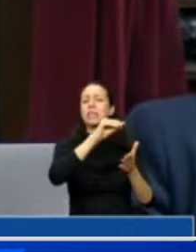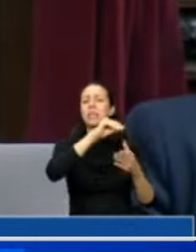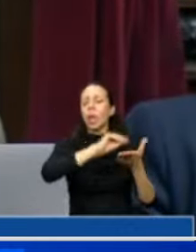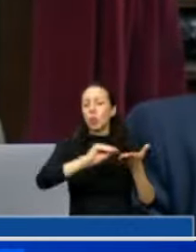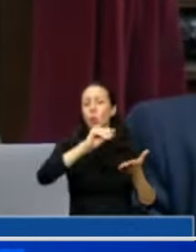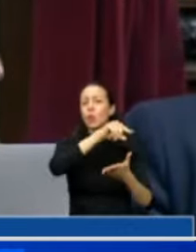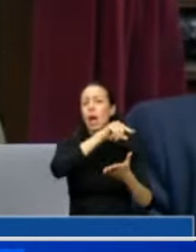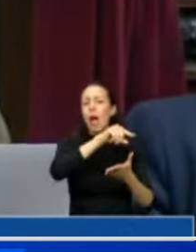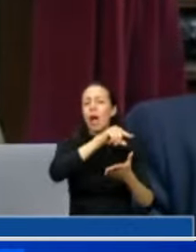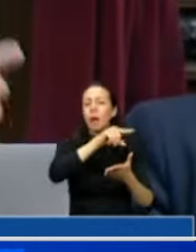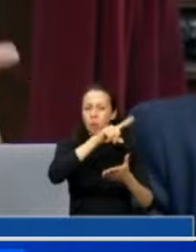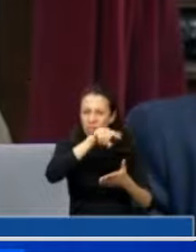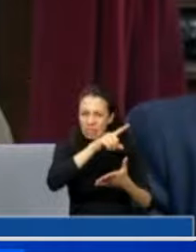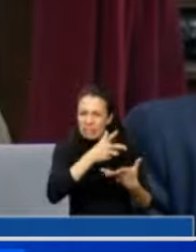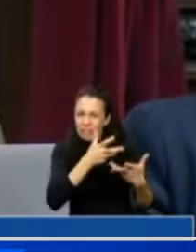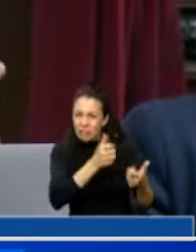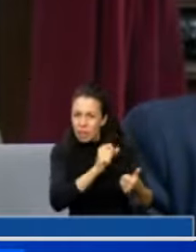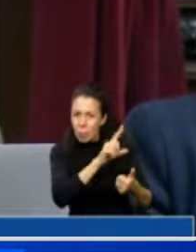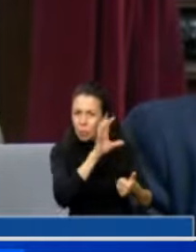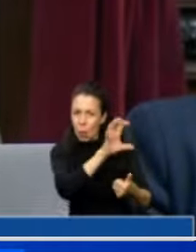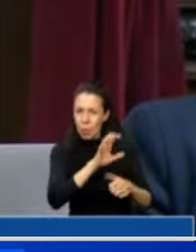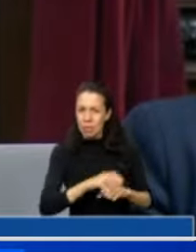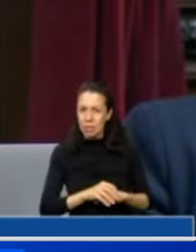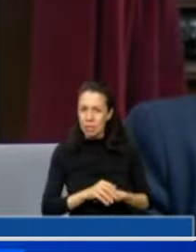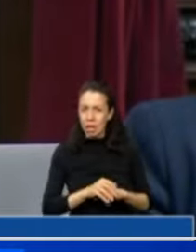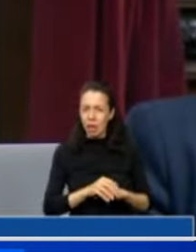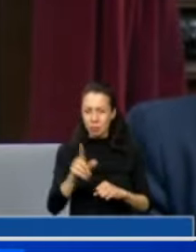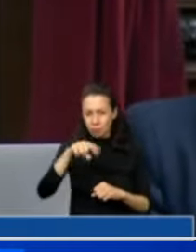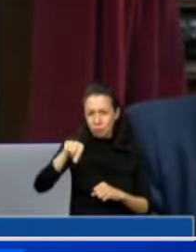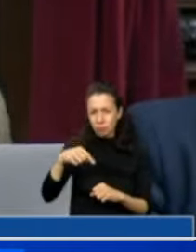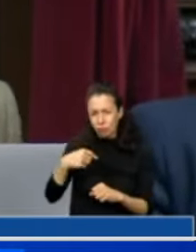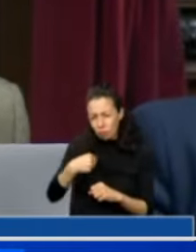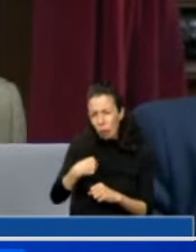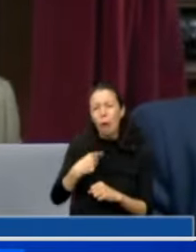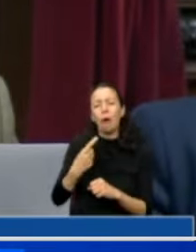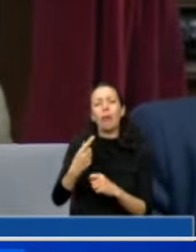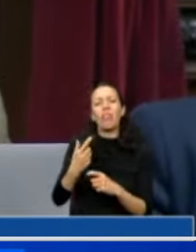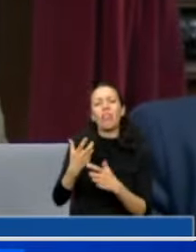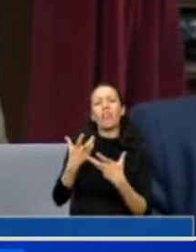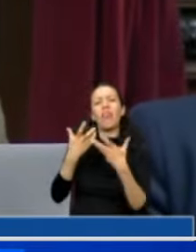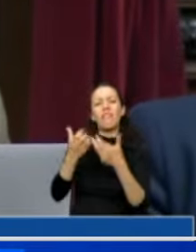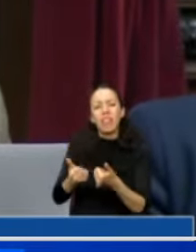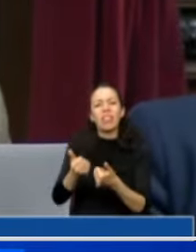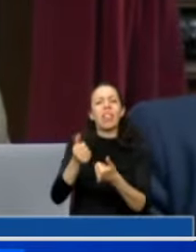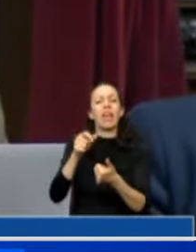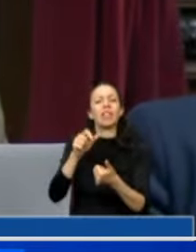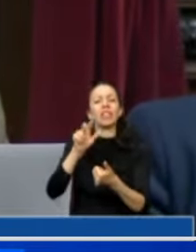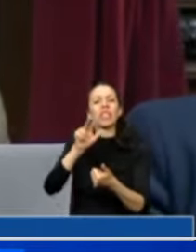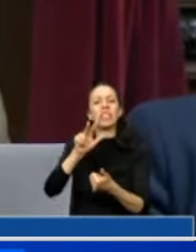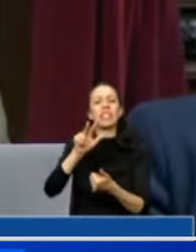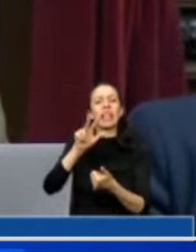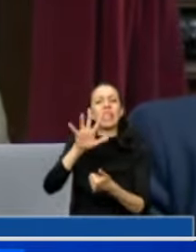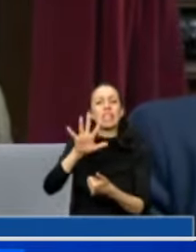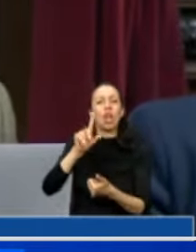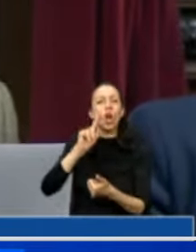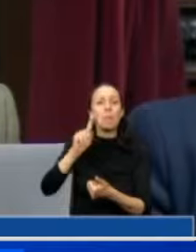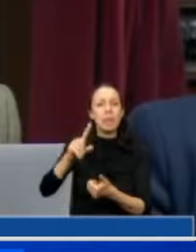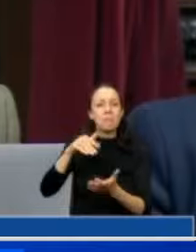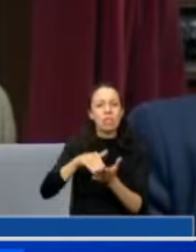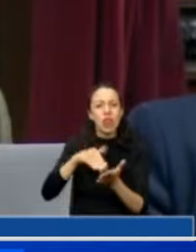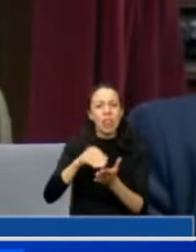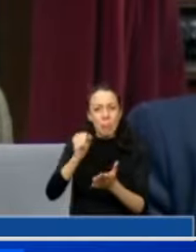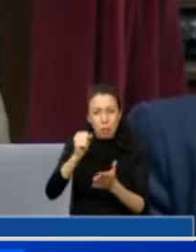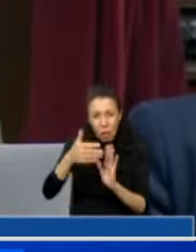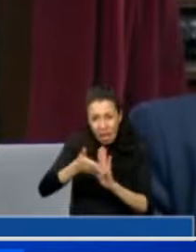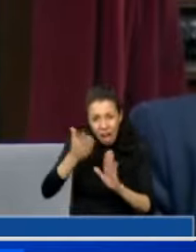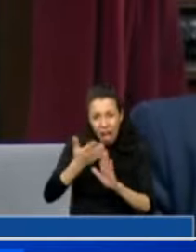genera mucho conflicto. Cuando más pelea, pareciera ser que está mejor, lo cual es un error gravísimo, porque vos no podés vivir en el conflicto. Okay. Llevarla a